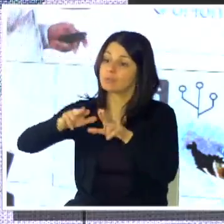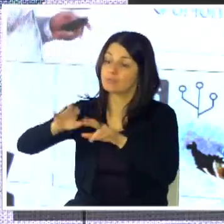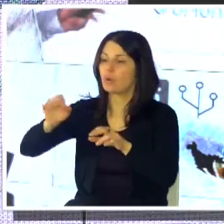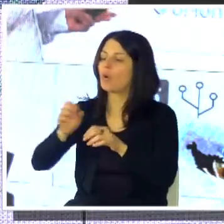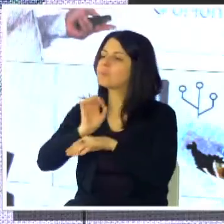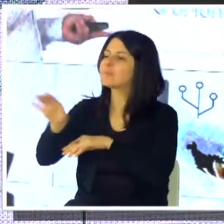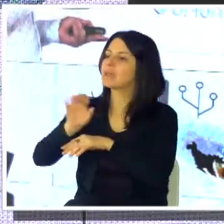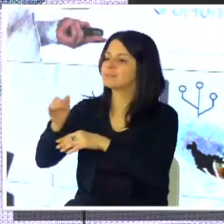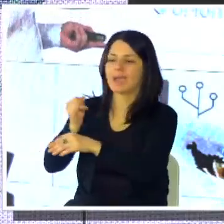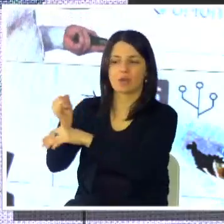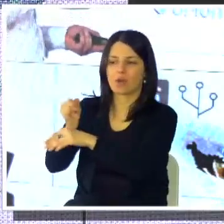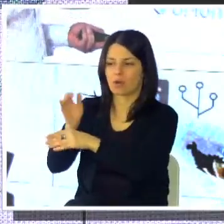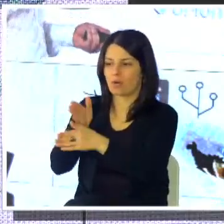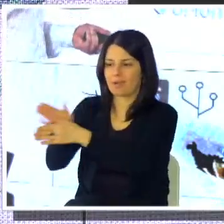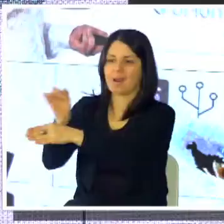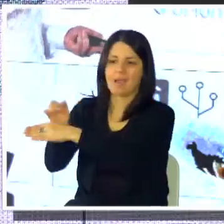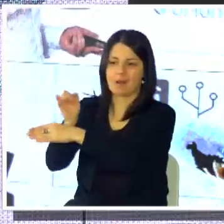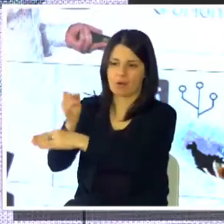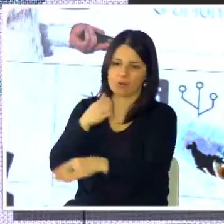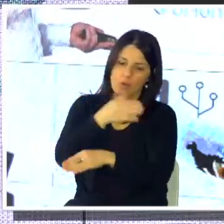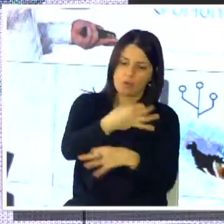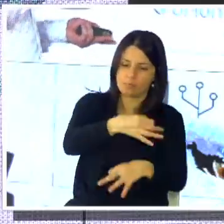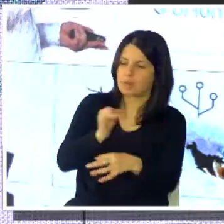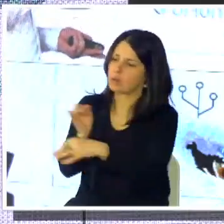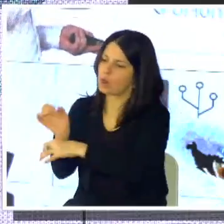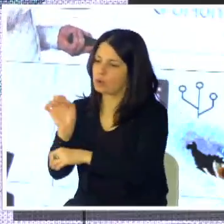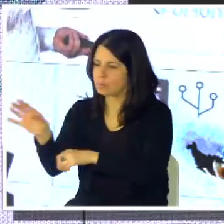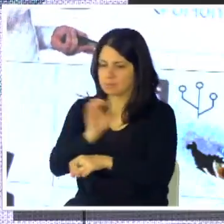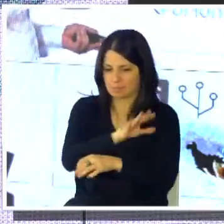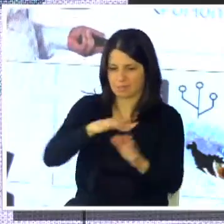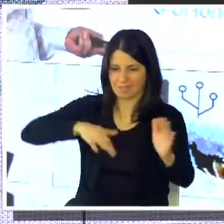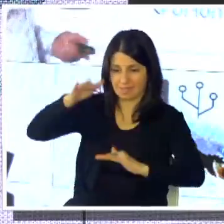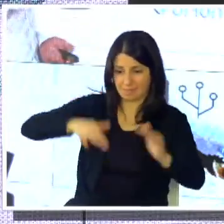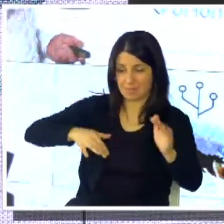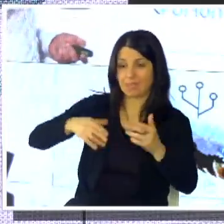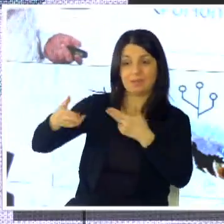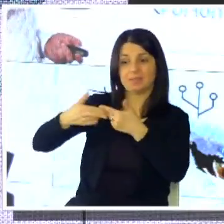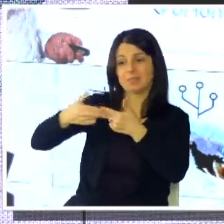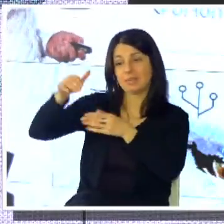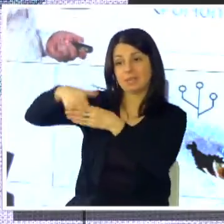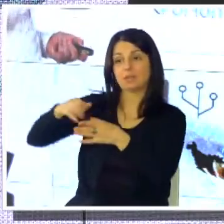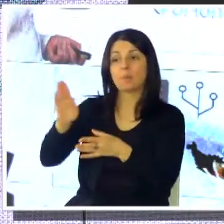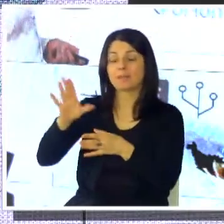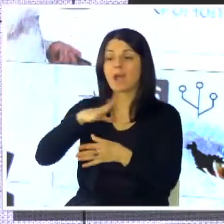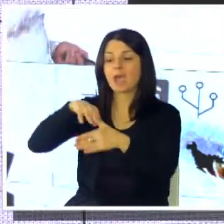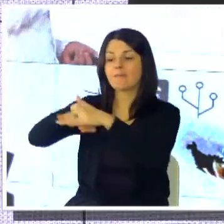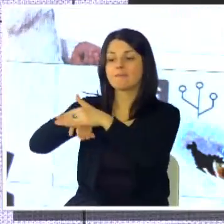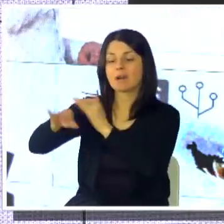errores. Todo termina yendo por canales Cynus, que es parte de la plataforma, y quedan en base de datos